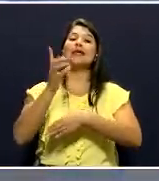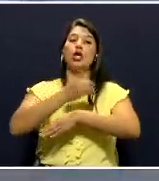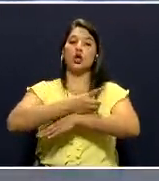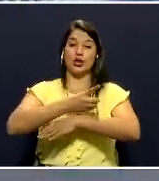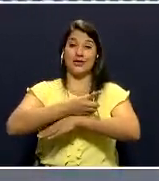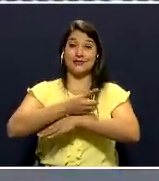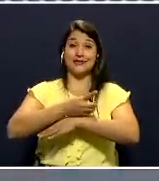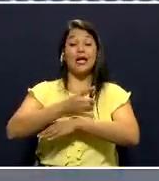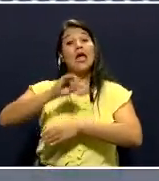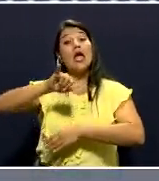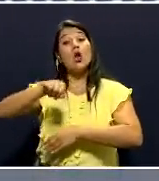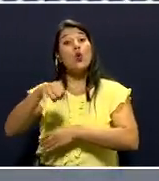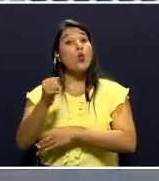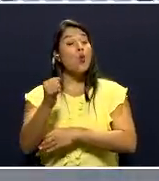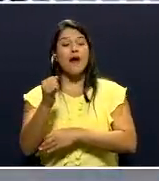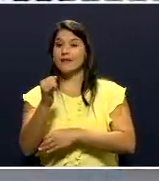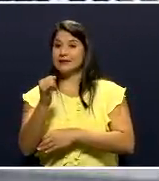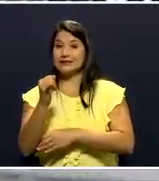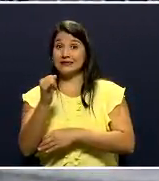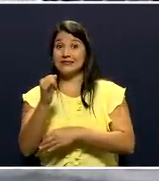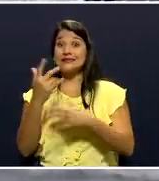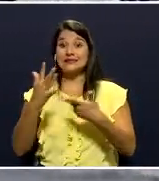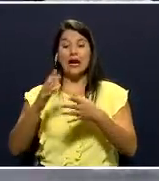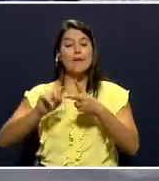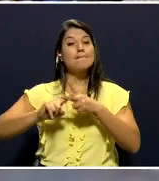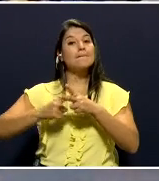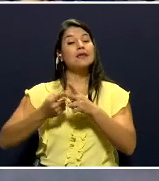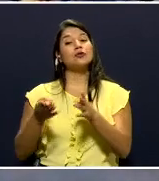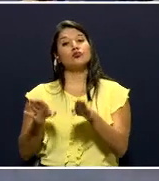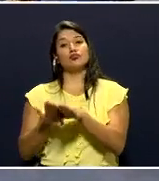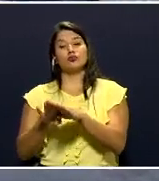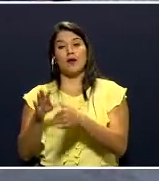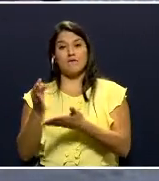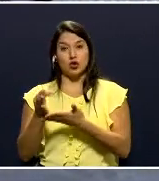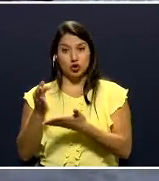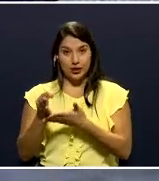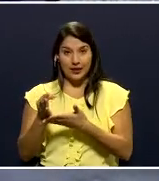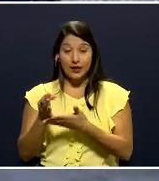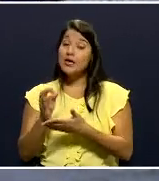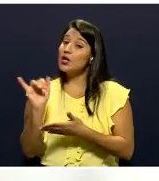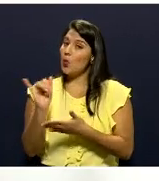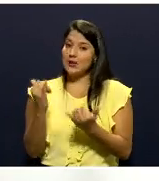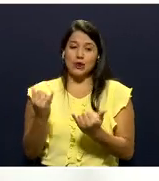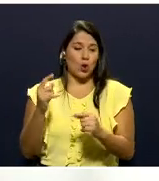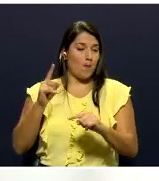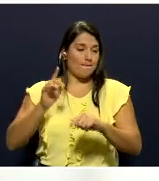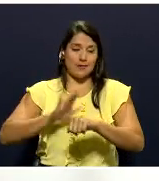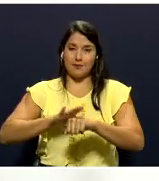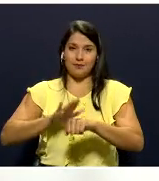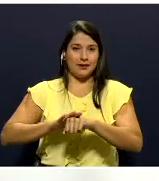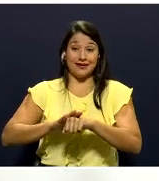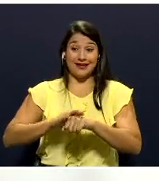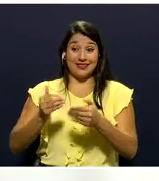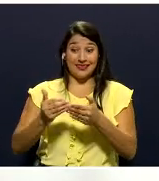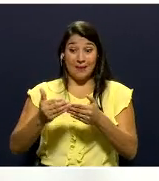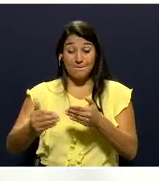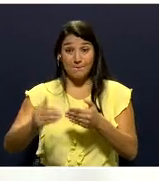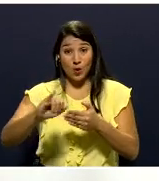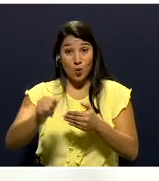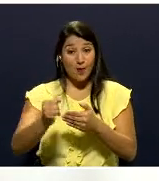del país. Desde ese momento, este tipo de flujos migratorios también se suspenden. Correcto, ahora mismo